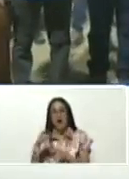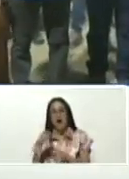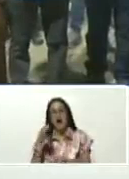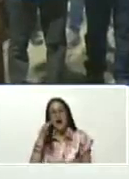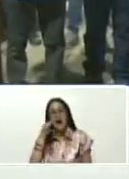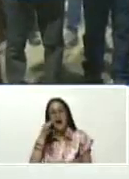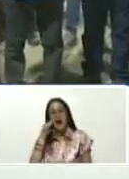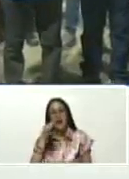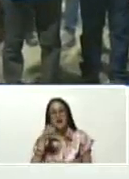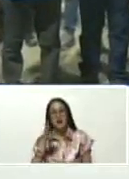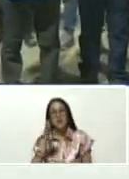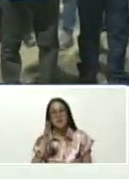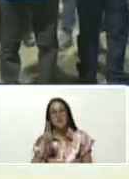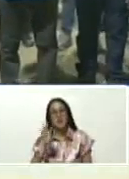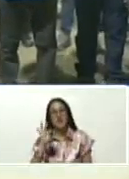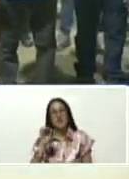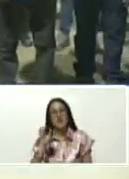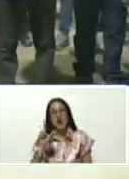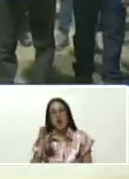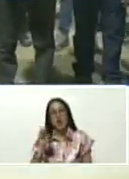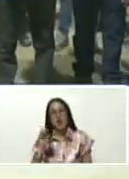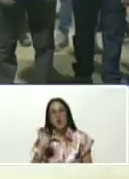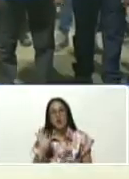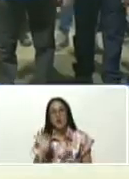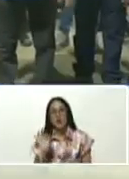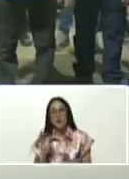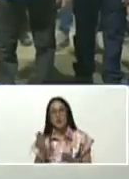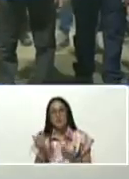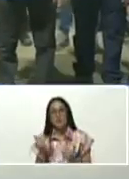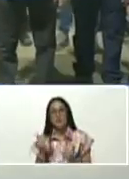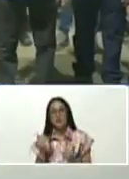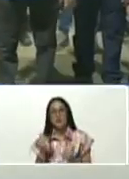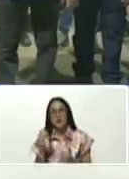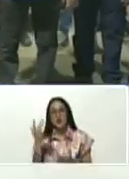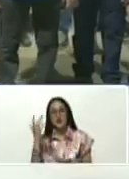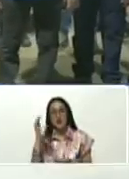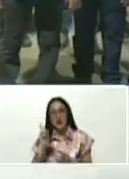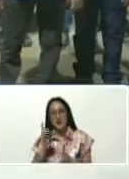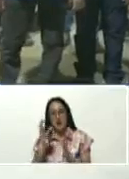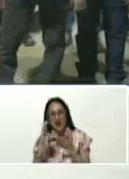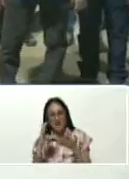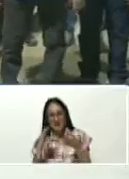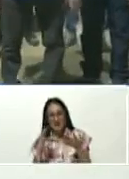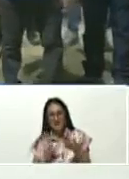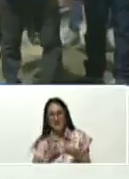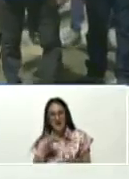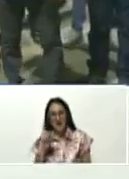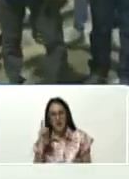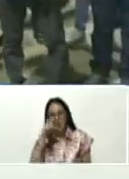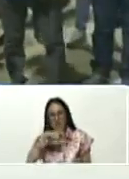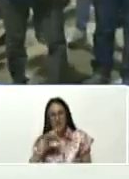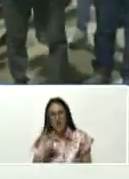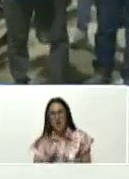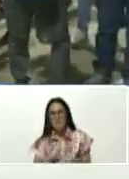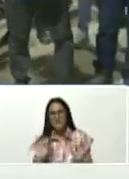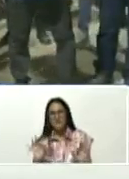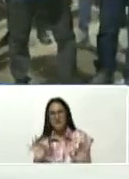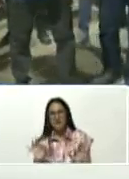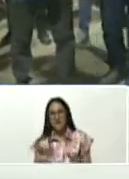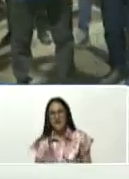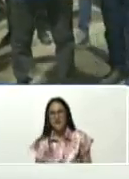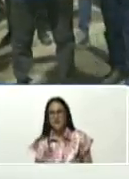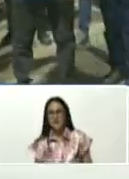búfalo e incorporarnos al método exigido por el Medio Oriente, que tiene algunas características que son muy especiales. Lo estoy hablando con el